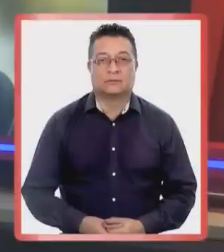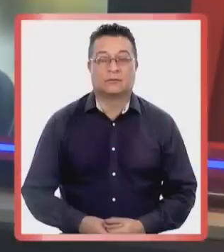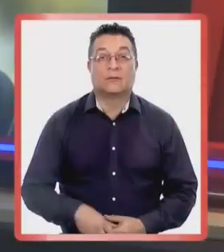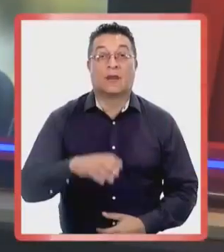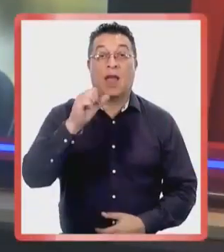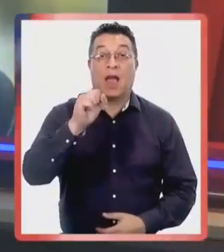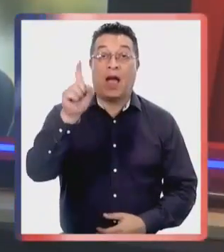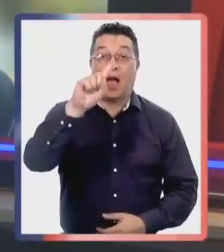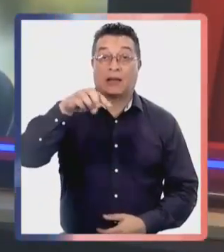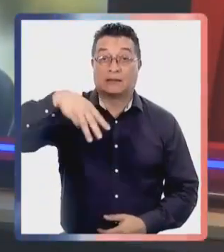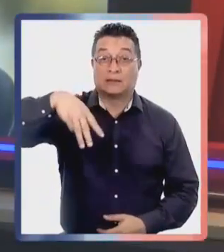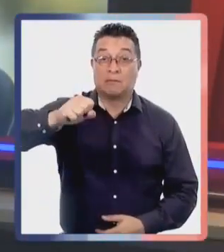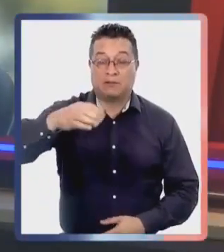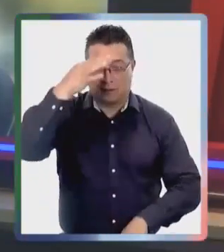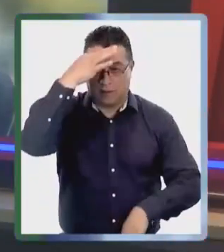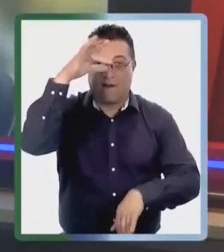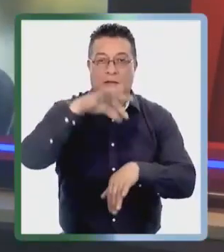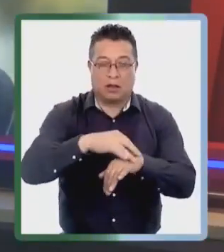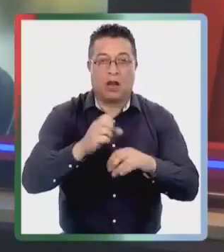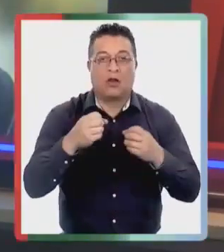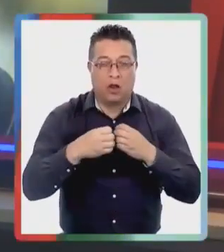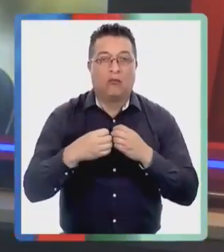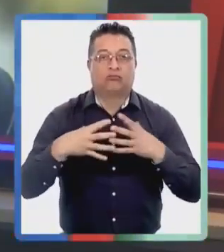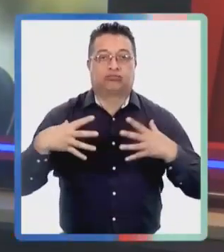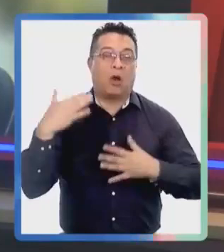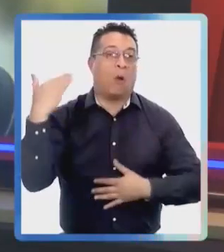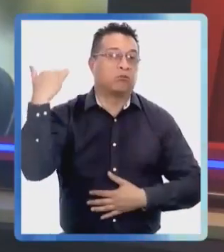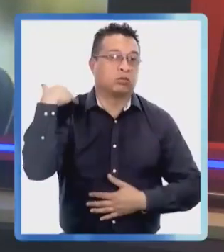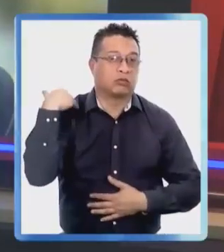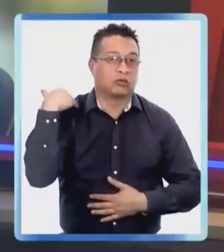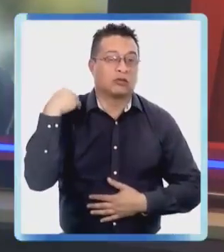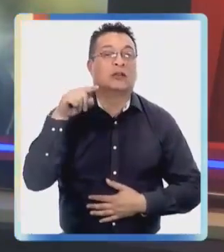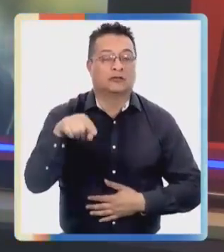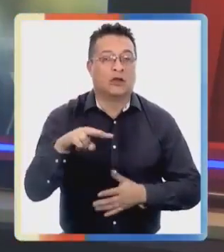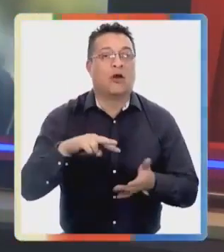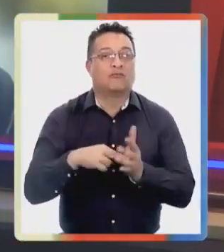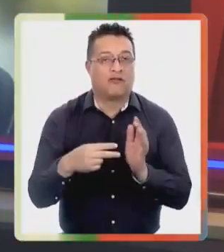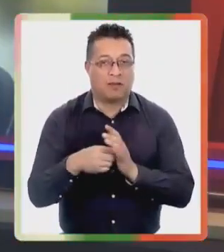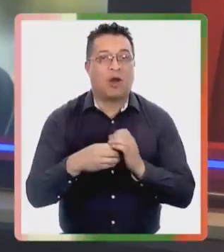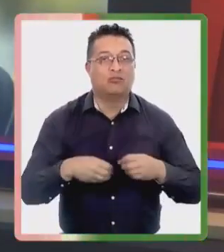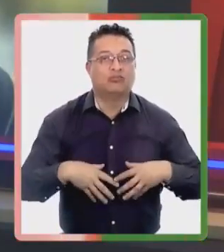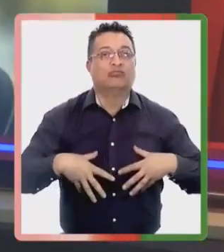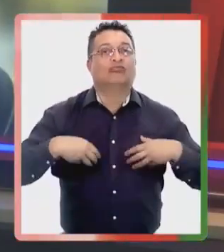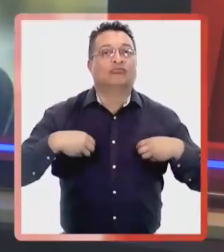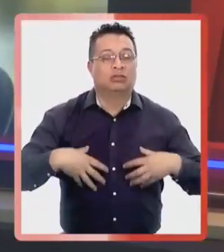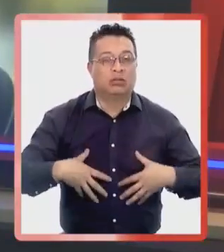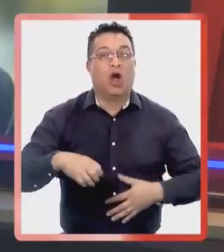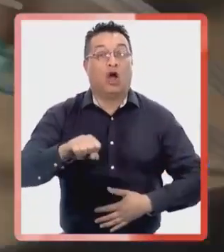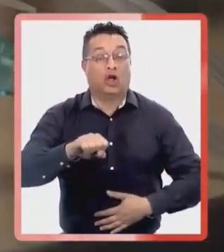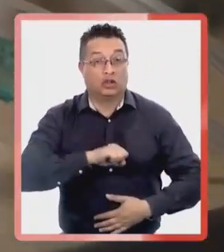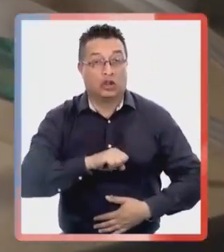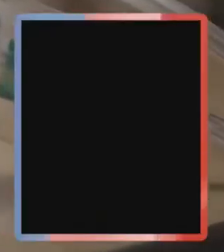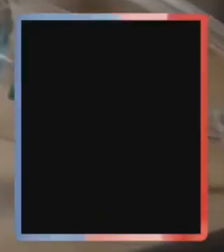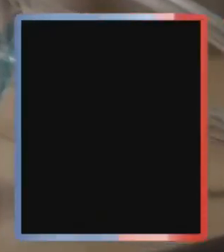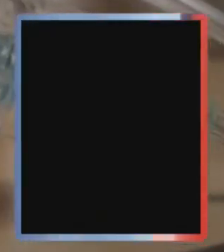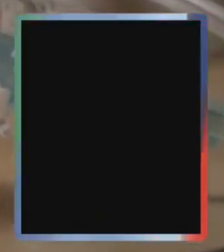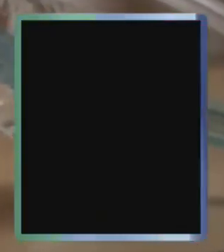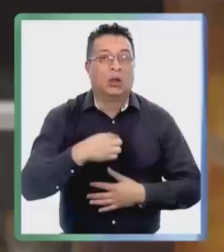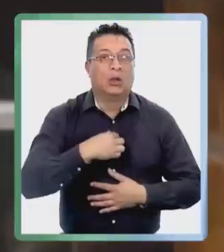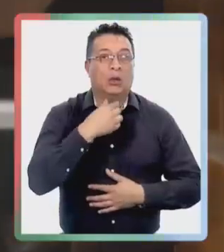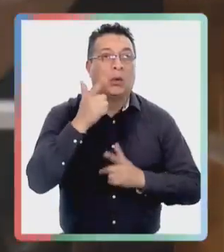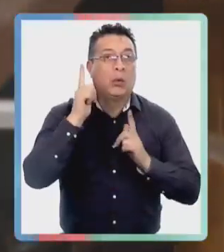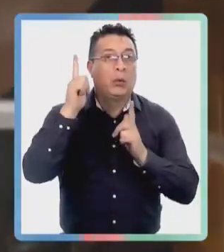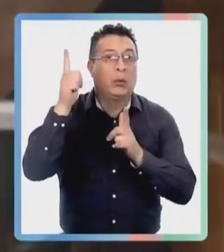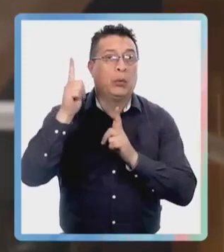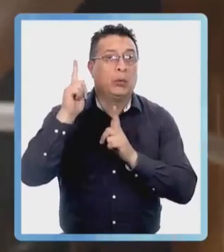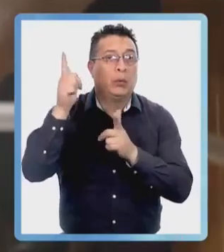El asma es una enfermedad que provoca la inflamación de los pulmones y produce, por lo tanto, dificultad para respirar, tos, silbidos en el pecho y a